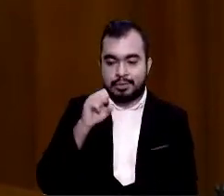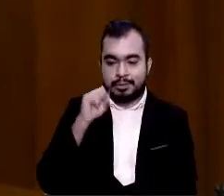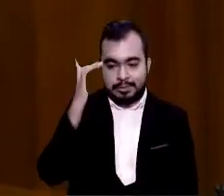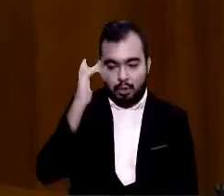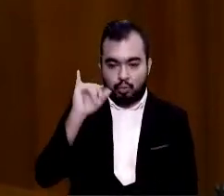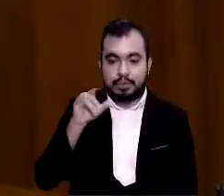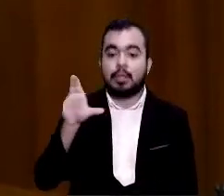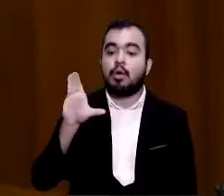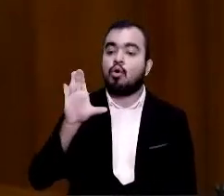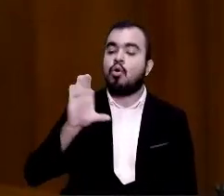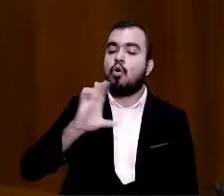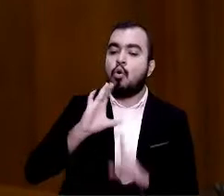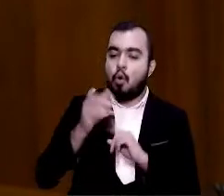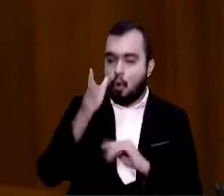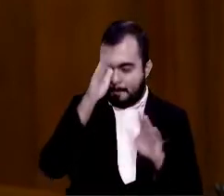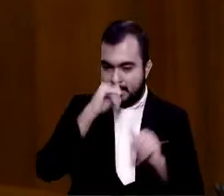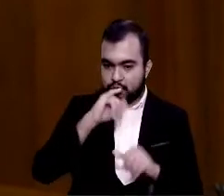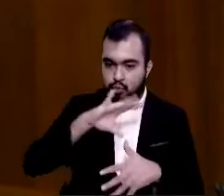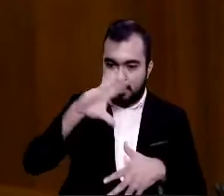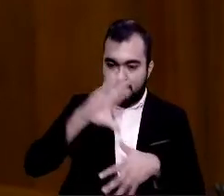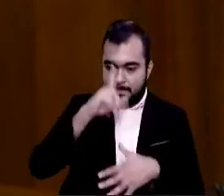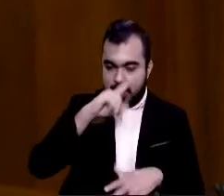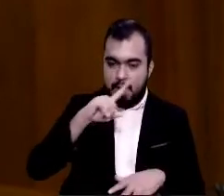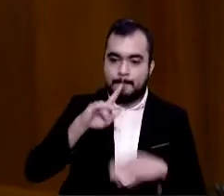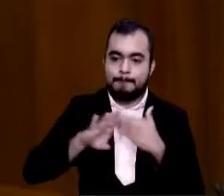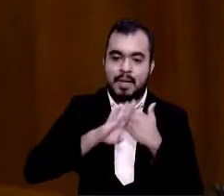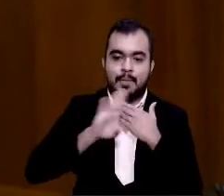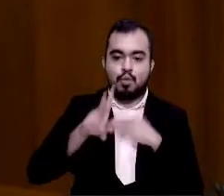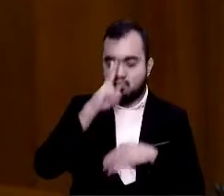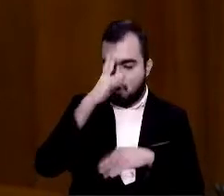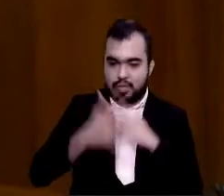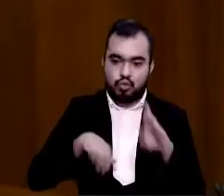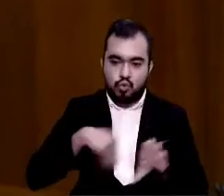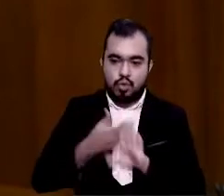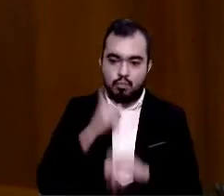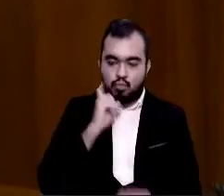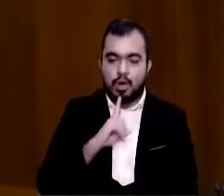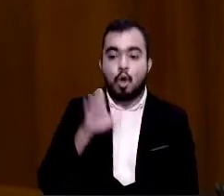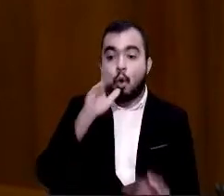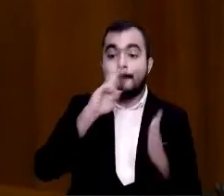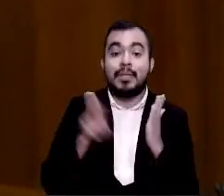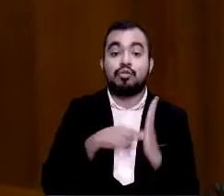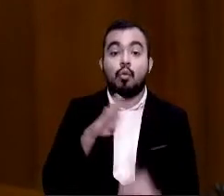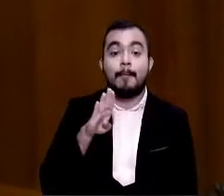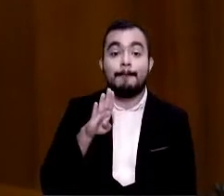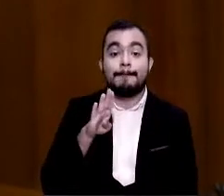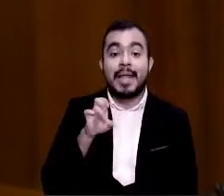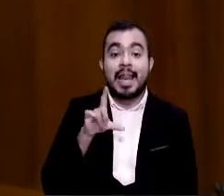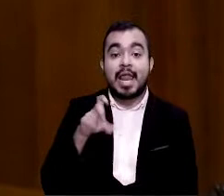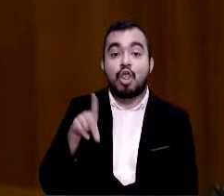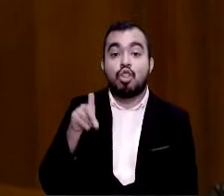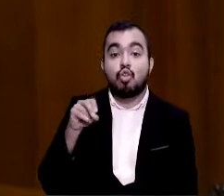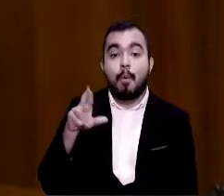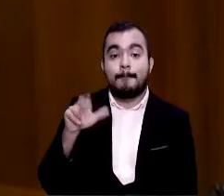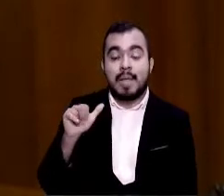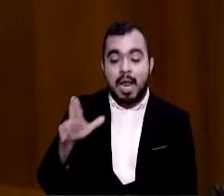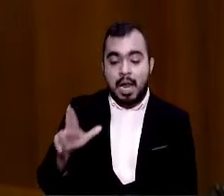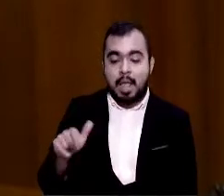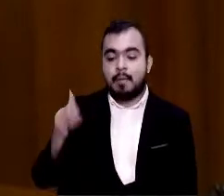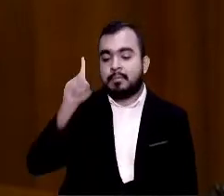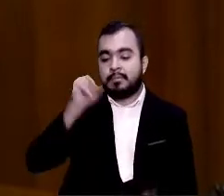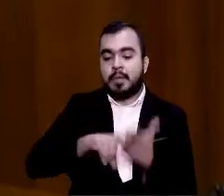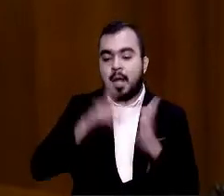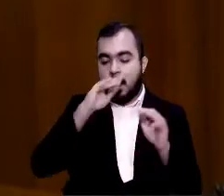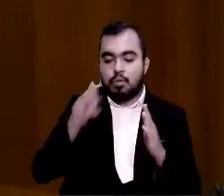para prevenir, sancionar y erradicar la violencia contra la mujer, Convención de Belém, DOPARA, el Acto Internacional de Derechos